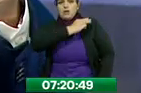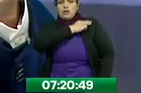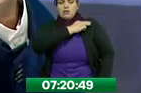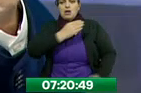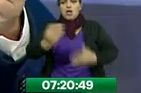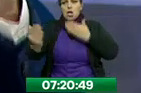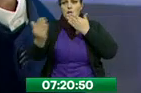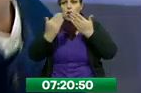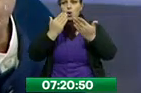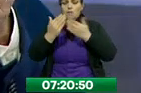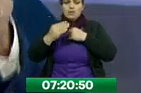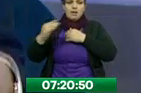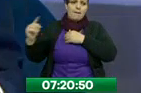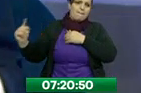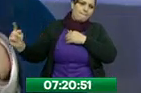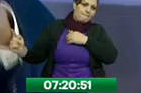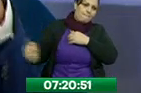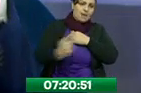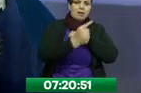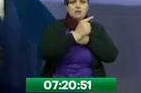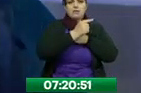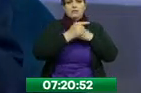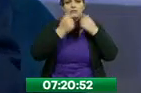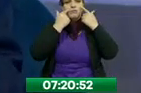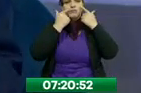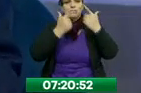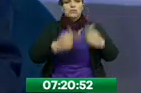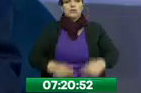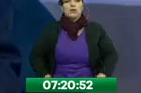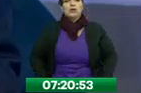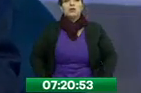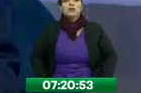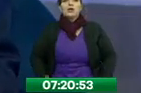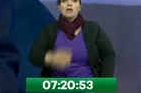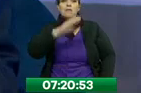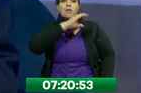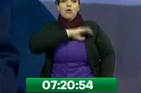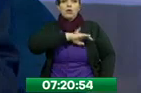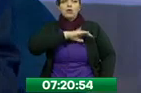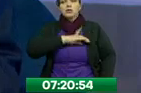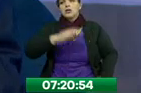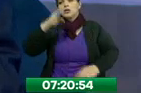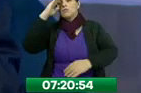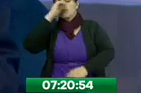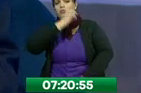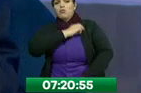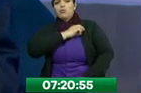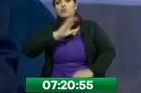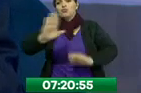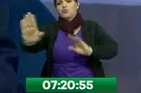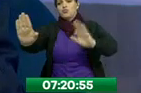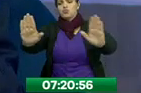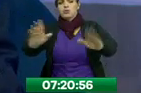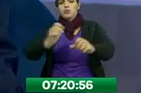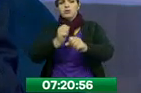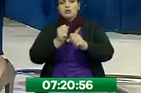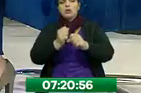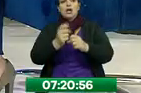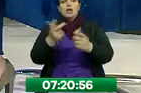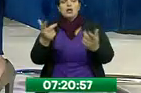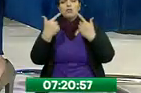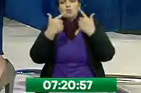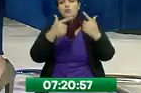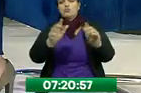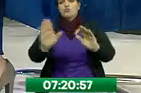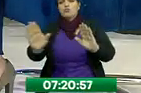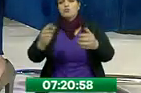dirigido por él, por la responsabilidad política del presidente de la República de resolver esos problemas. Pero los elementos de las